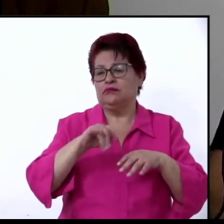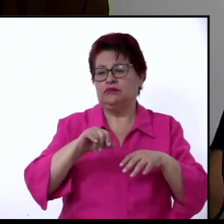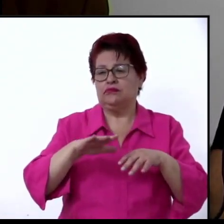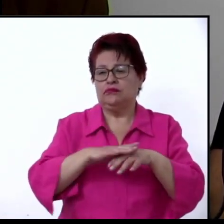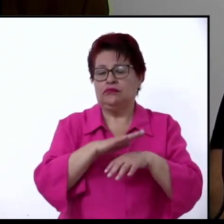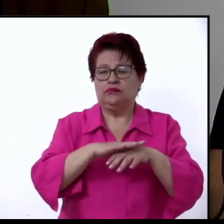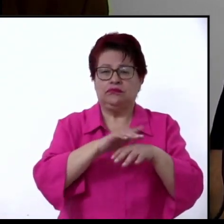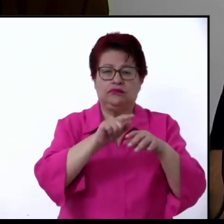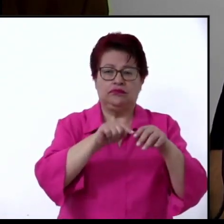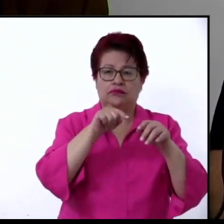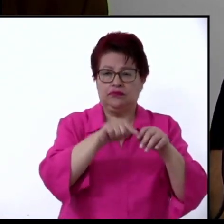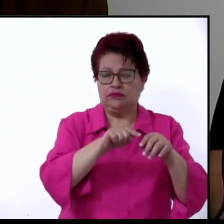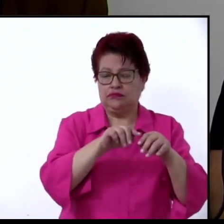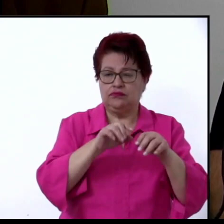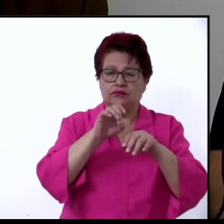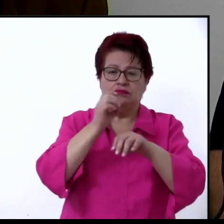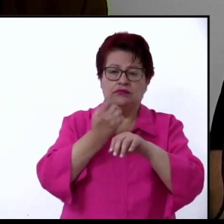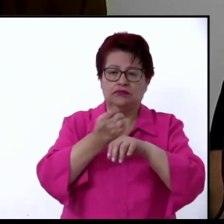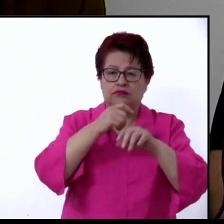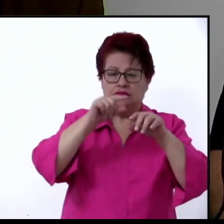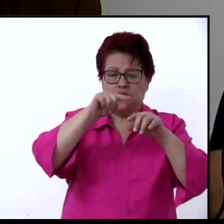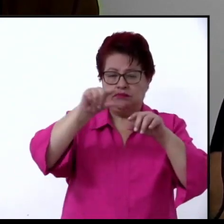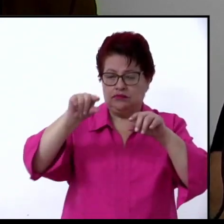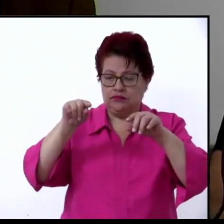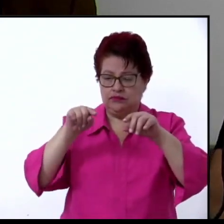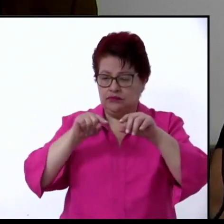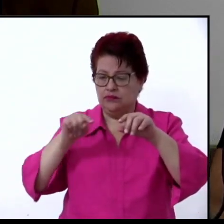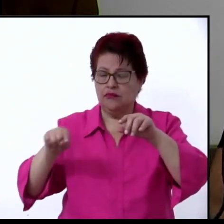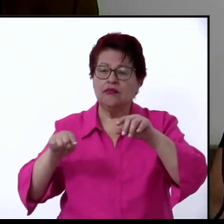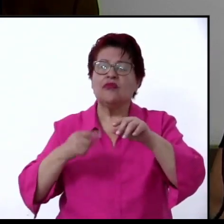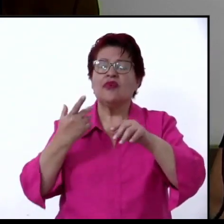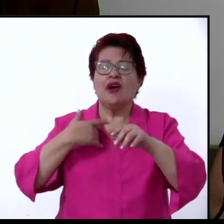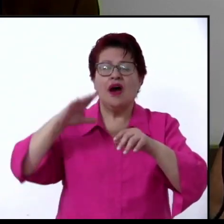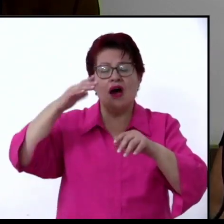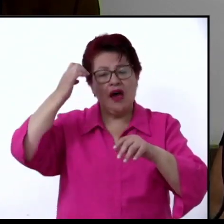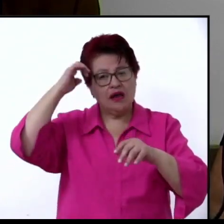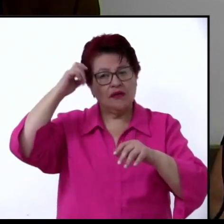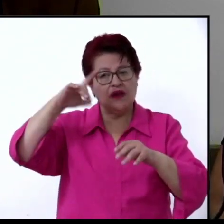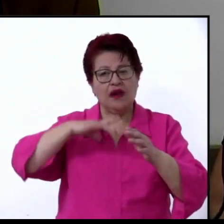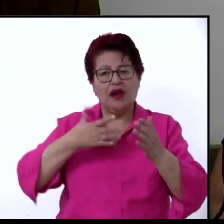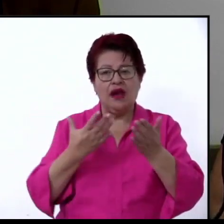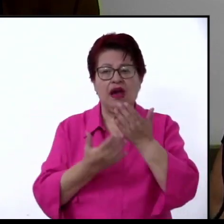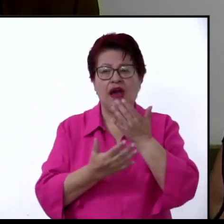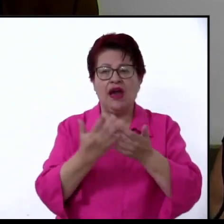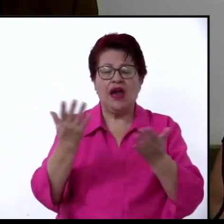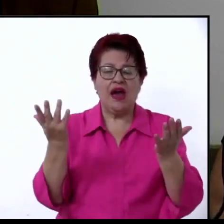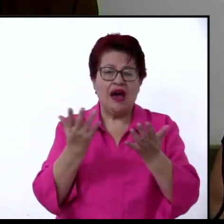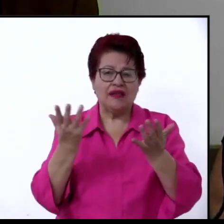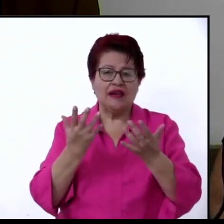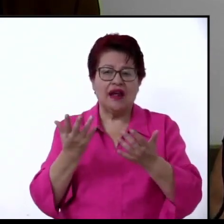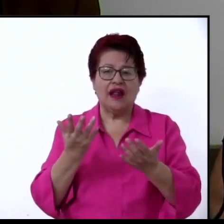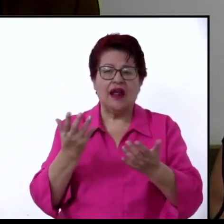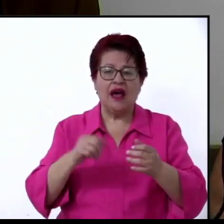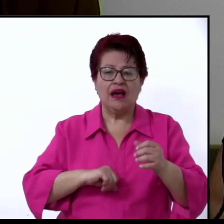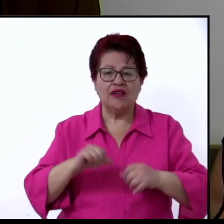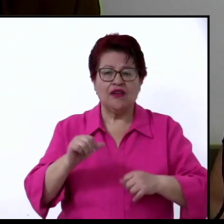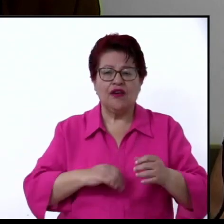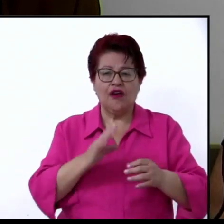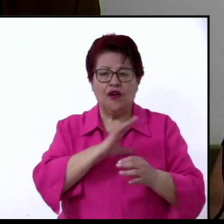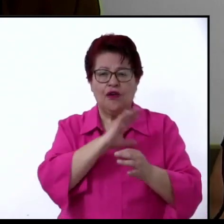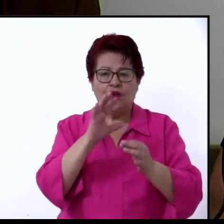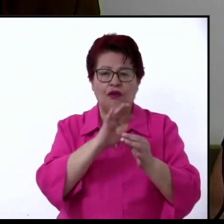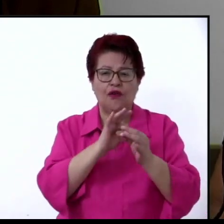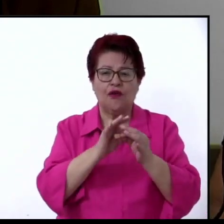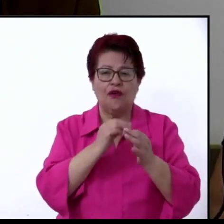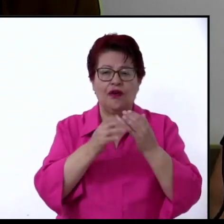otras entidades, se tuvieran experiencias y se realizaran acciones para poder hacerlo de manera correcta.